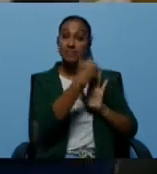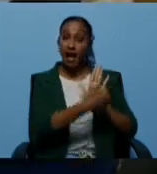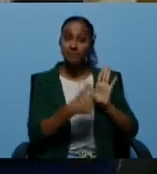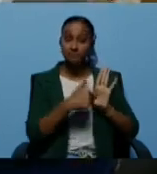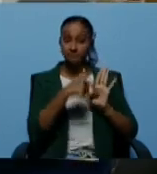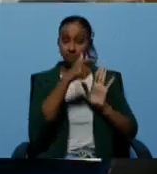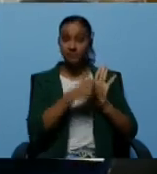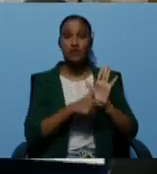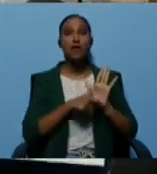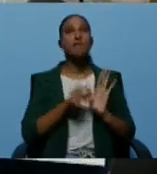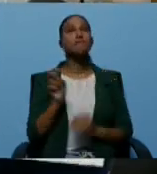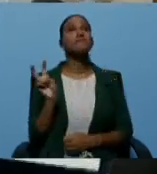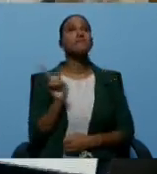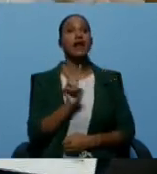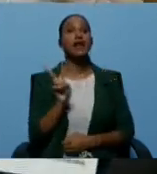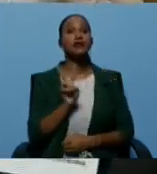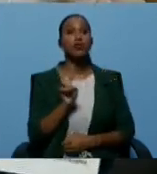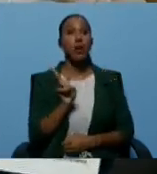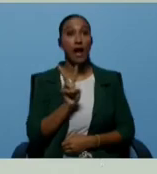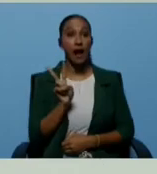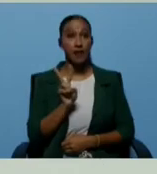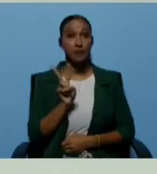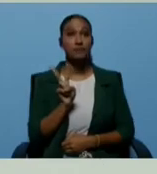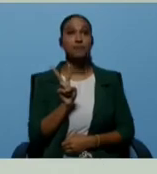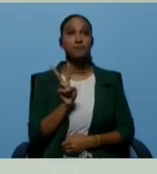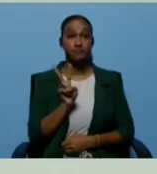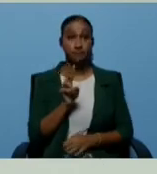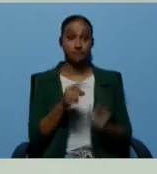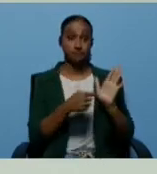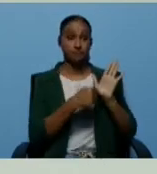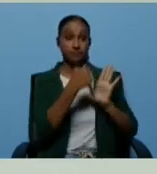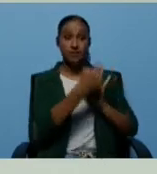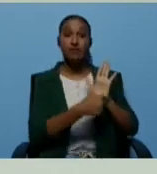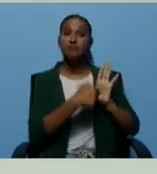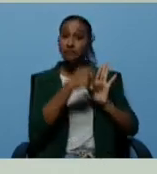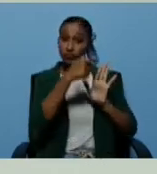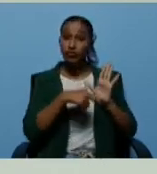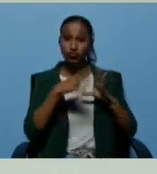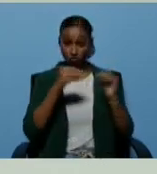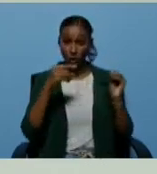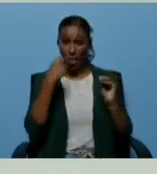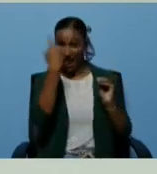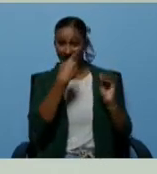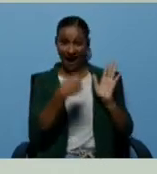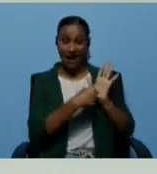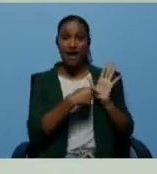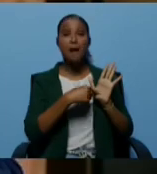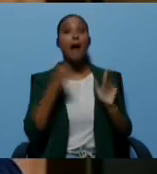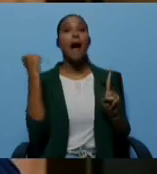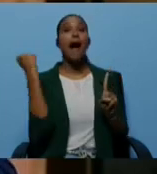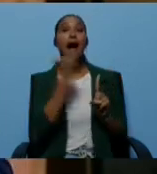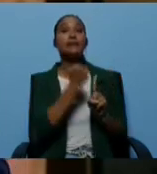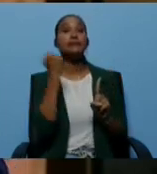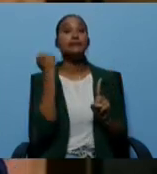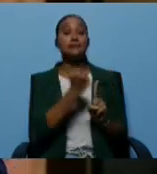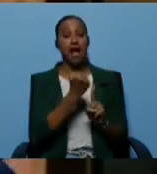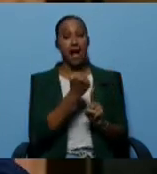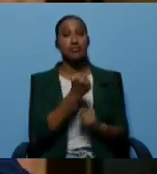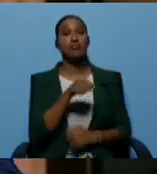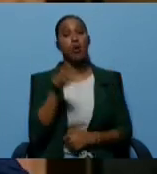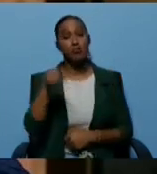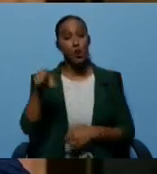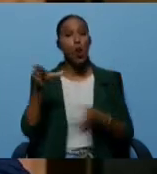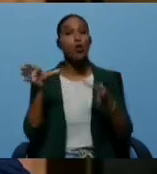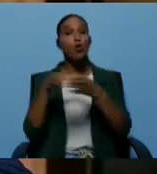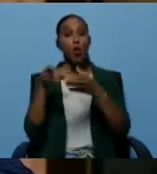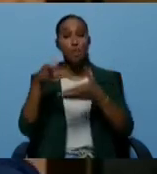venezolanos de bien que fueron criminalmente asesinados por estos terroristas sin